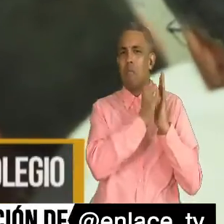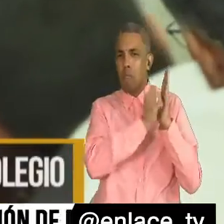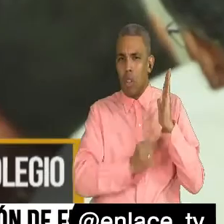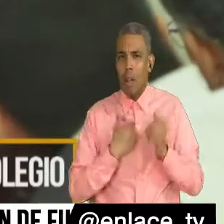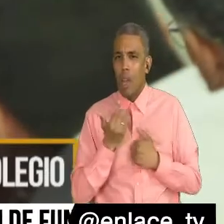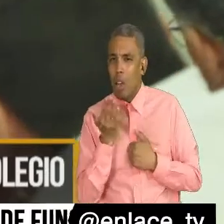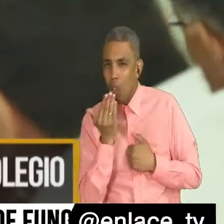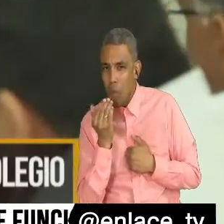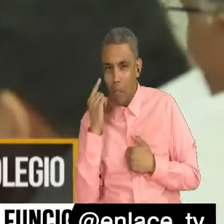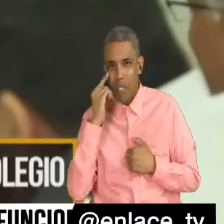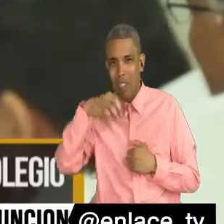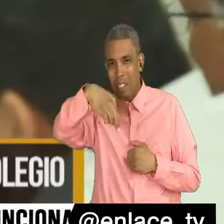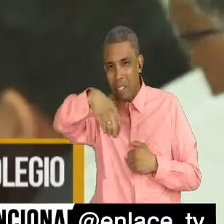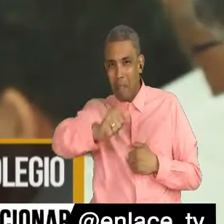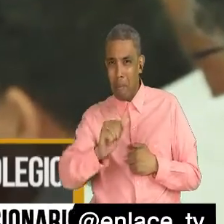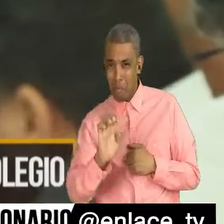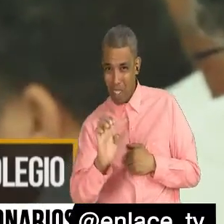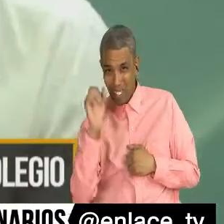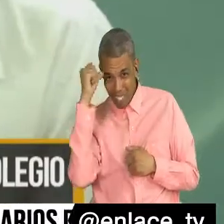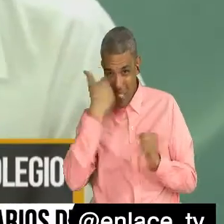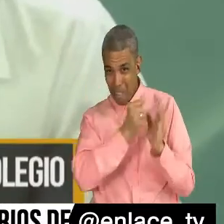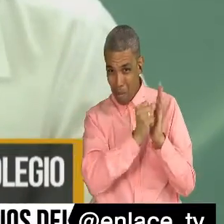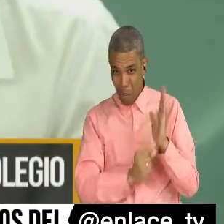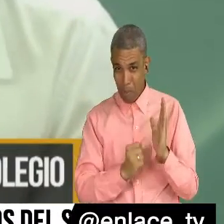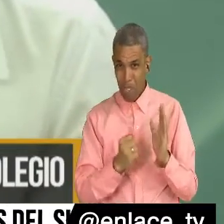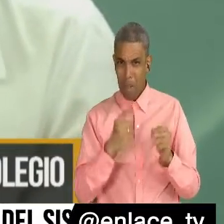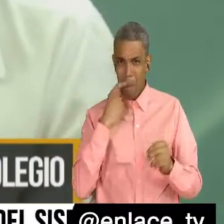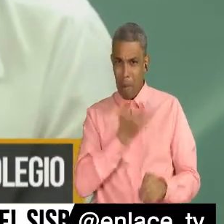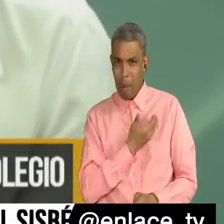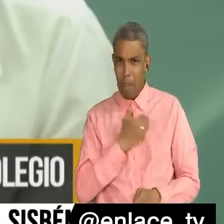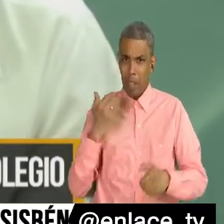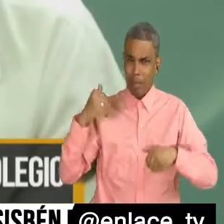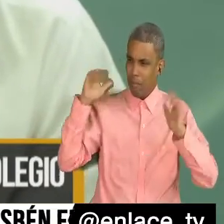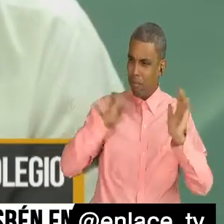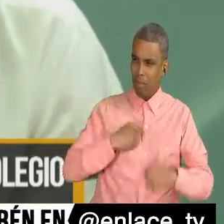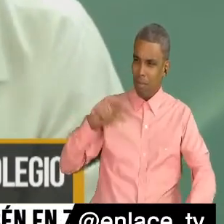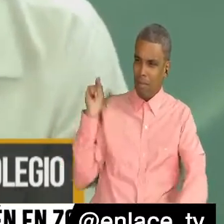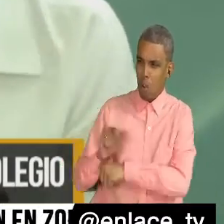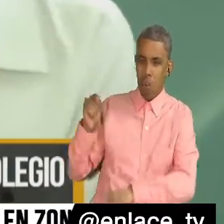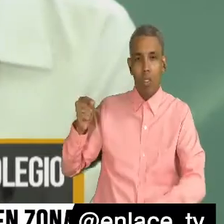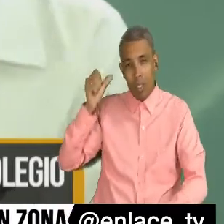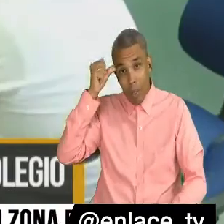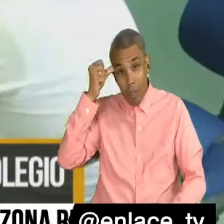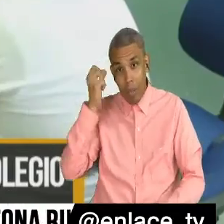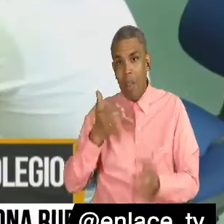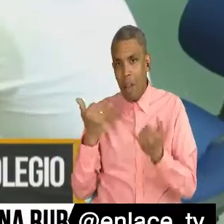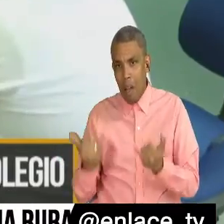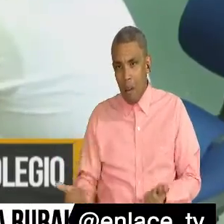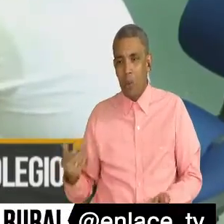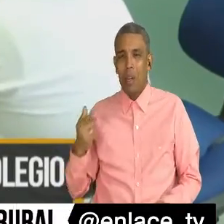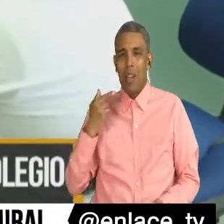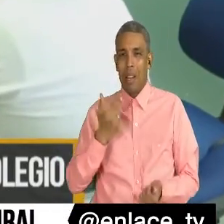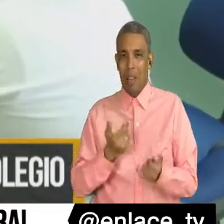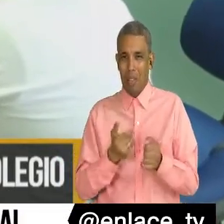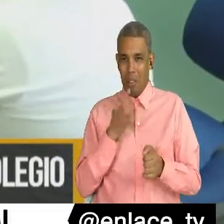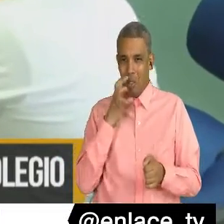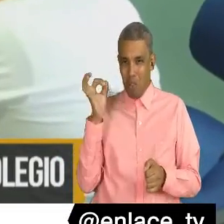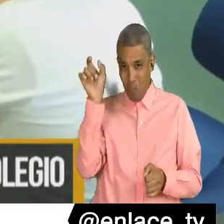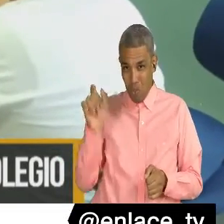escolar PAE, el secretario de Educación, Óscar Caramillo, llegó hasta la institución oficial y le aclaró a la comunidad educativa que para